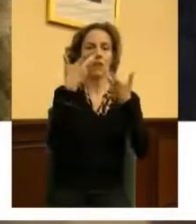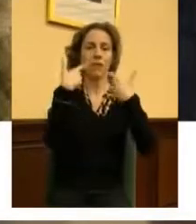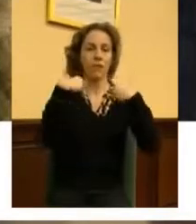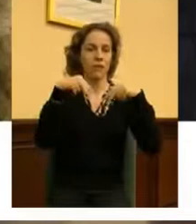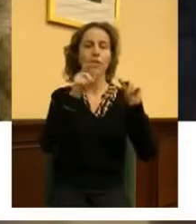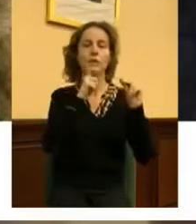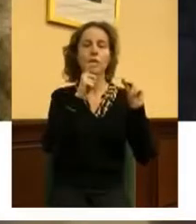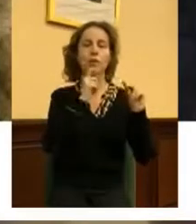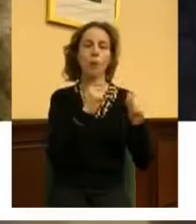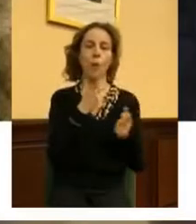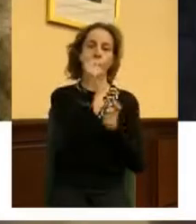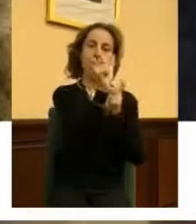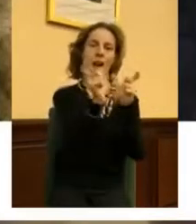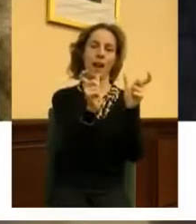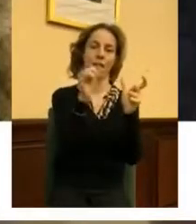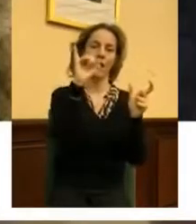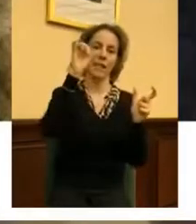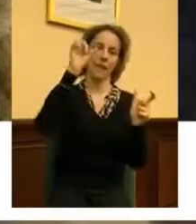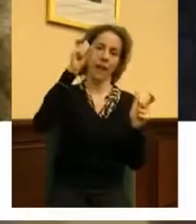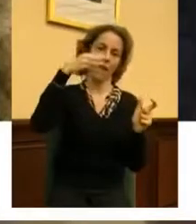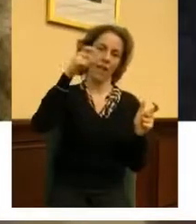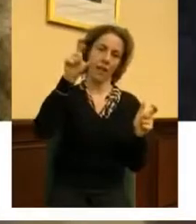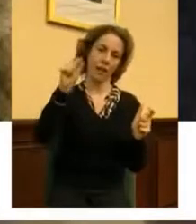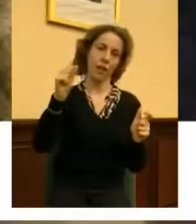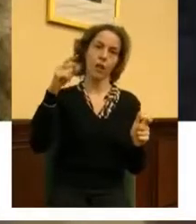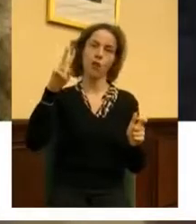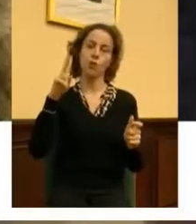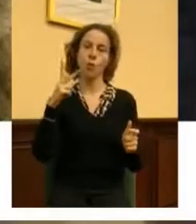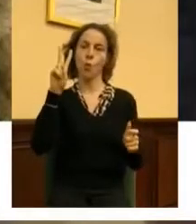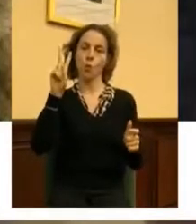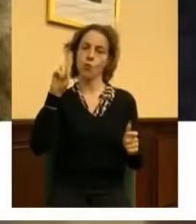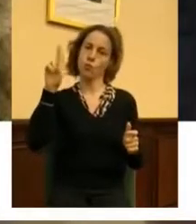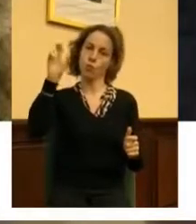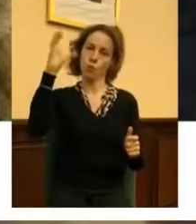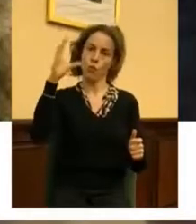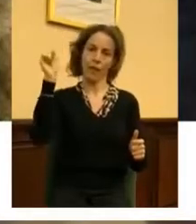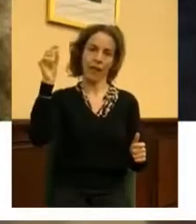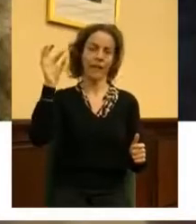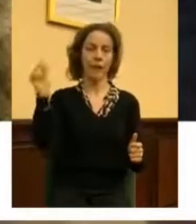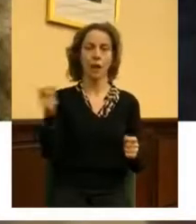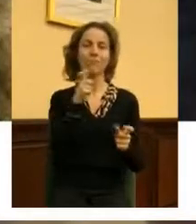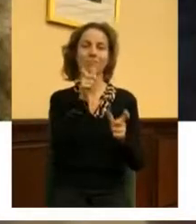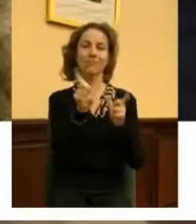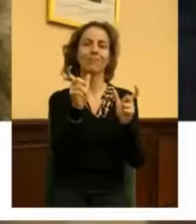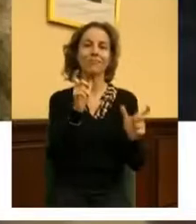citando palabras de Isabel Cruceta, porque creo que